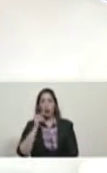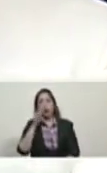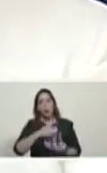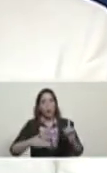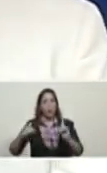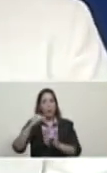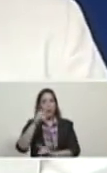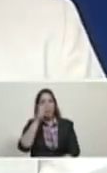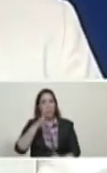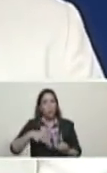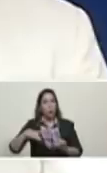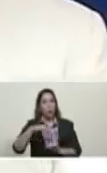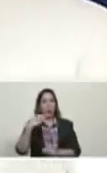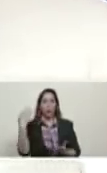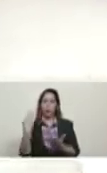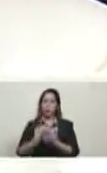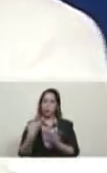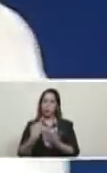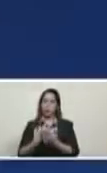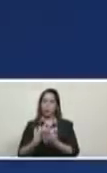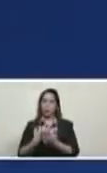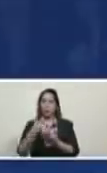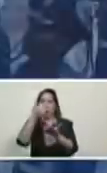y permanezca para siempre. Amén.